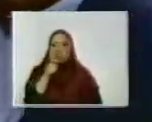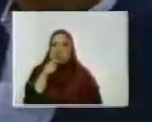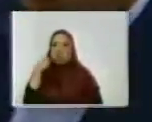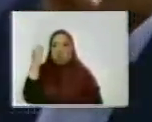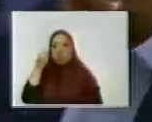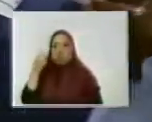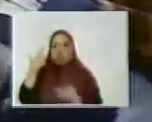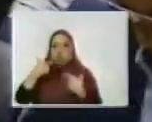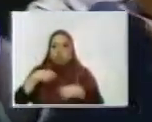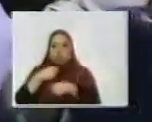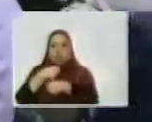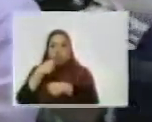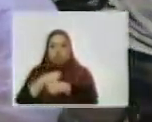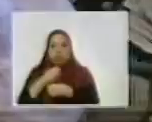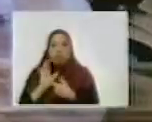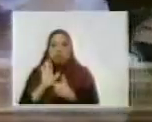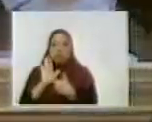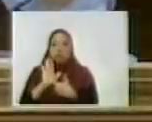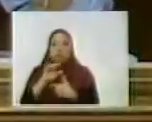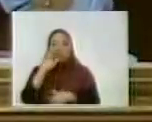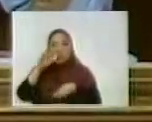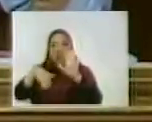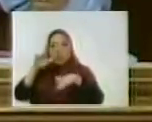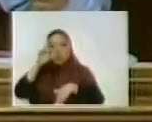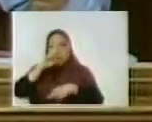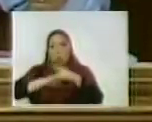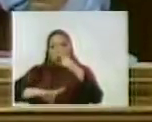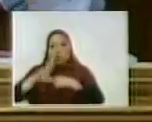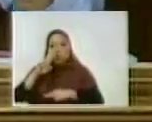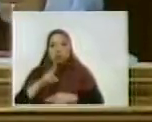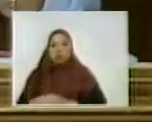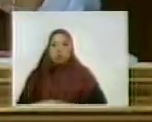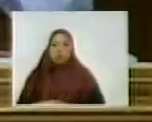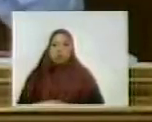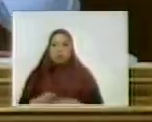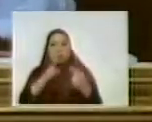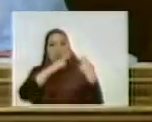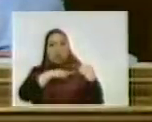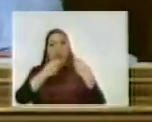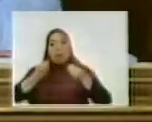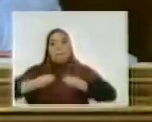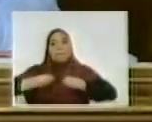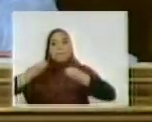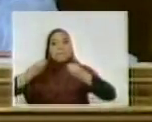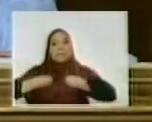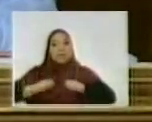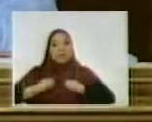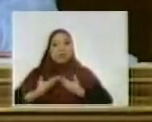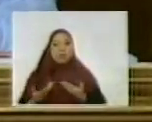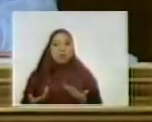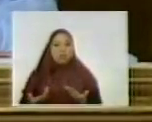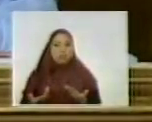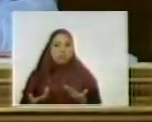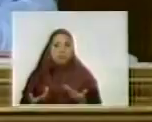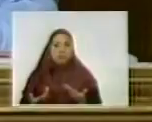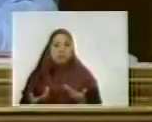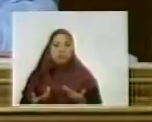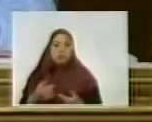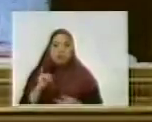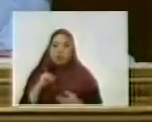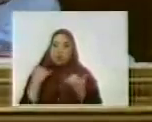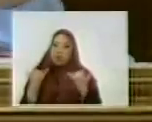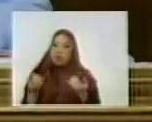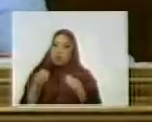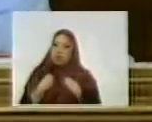10, 20, 15 compañeros, compañeras que le rindamos reconocimiento en vida. En vida.